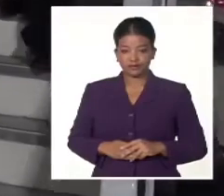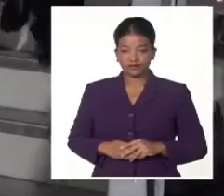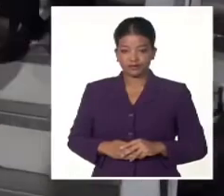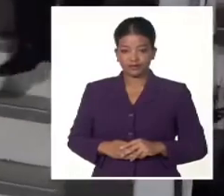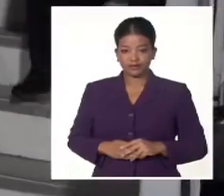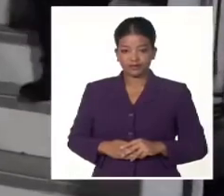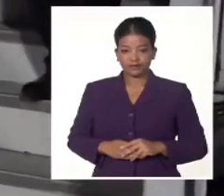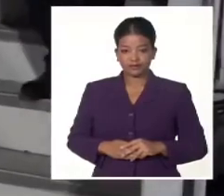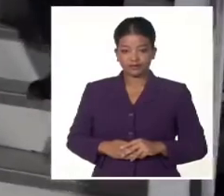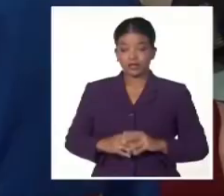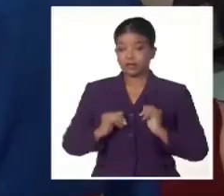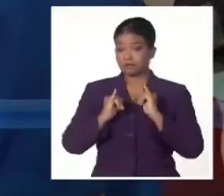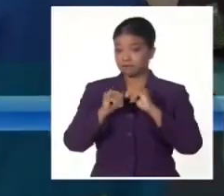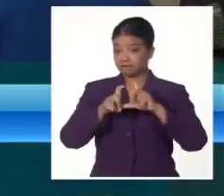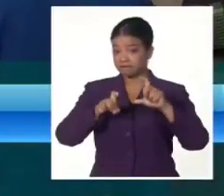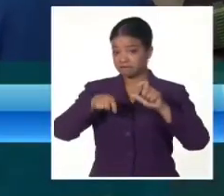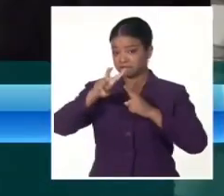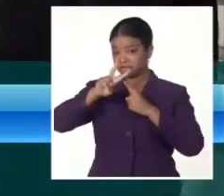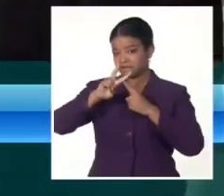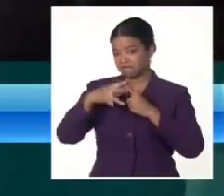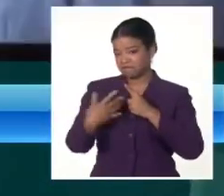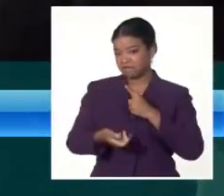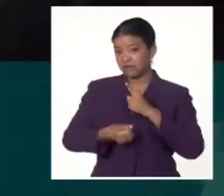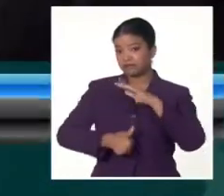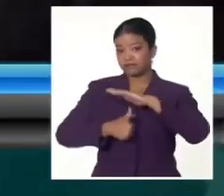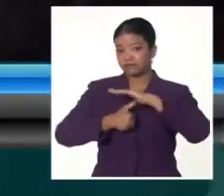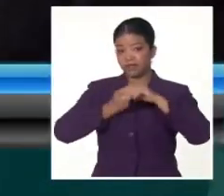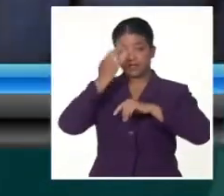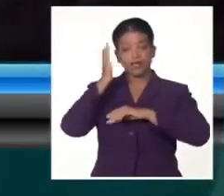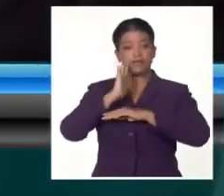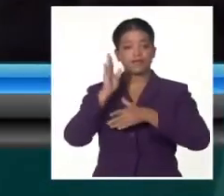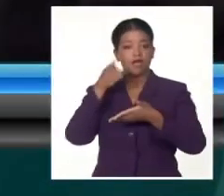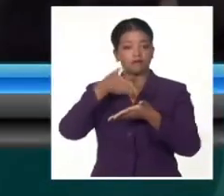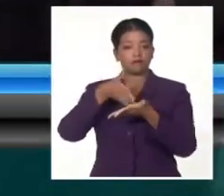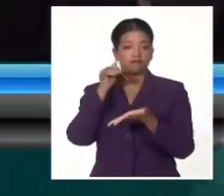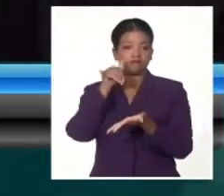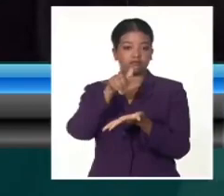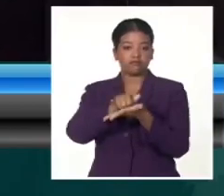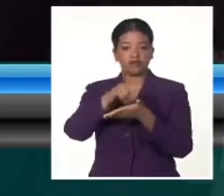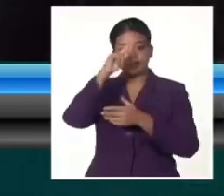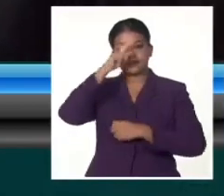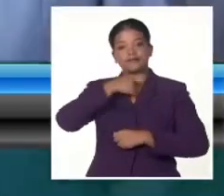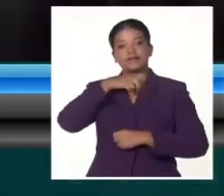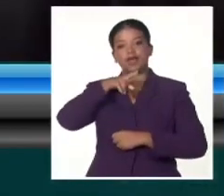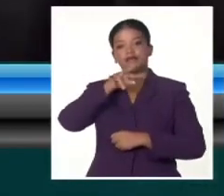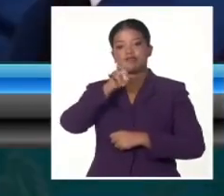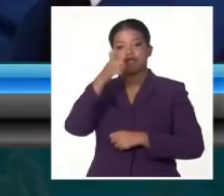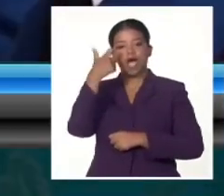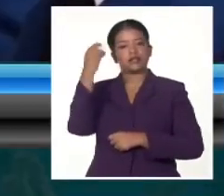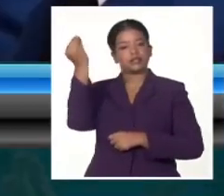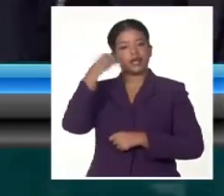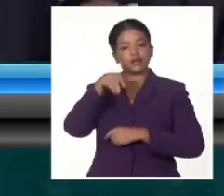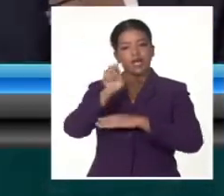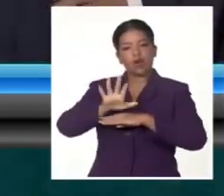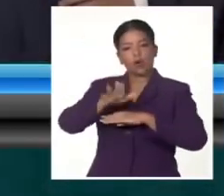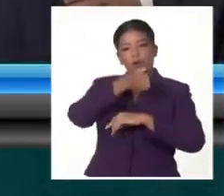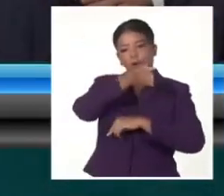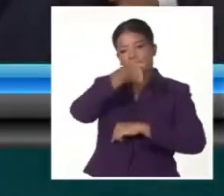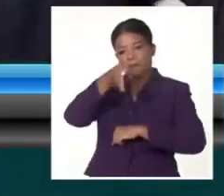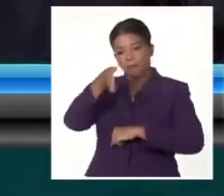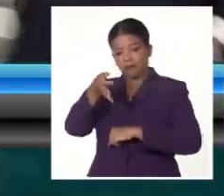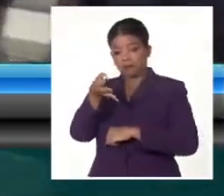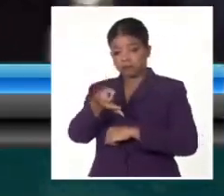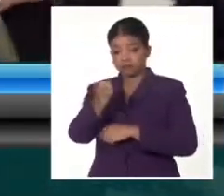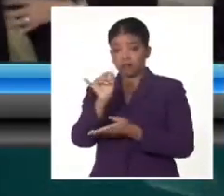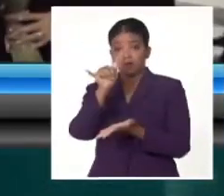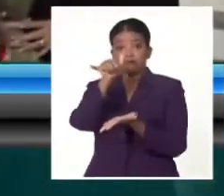titulares en el estelar el presidente Díaz canel ya está en Serbia para darle continuidad a su gira por países europeos llega esa nación luego